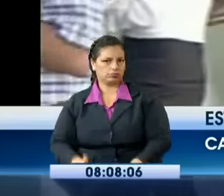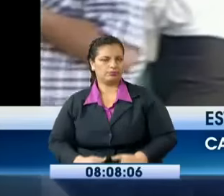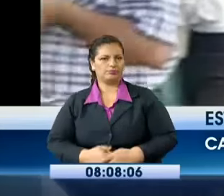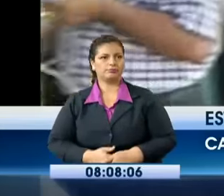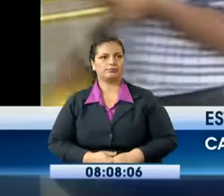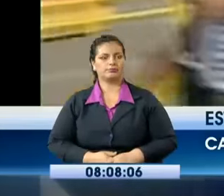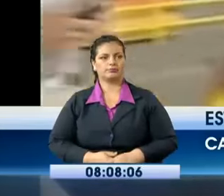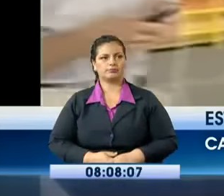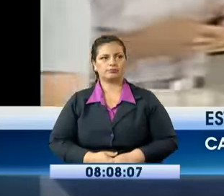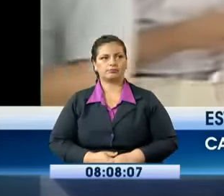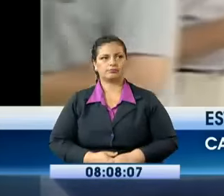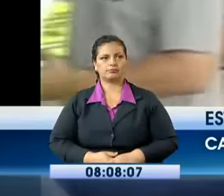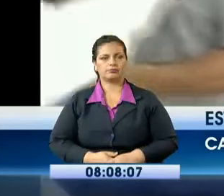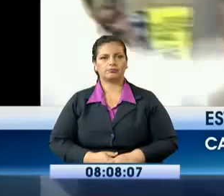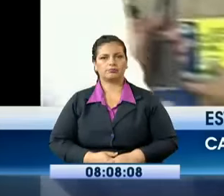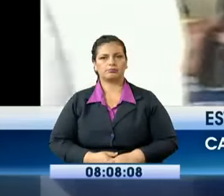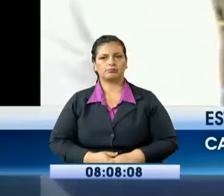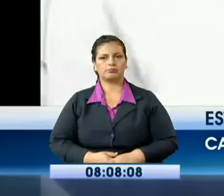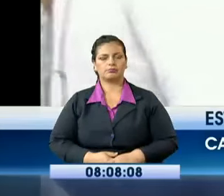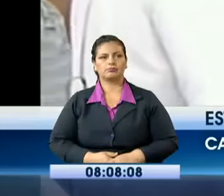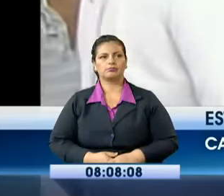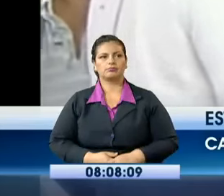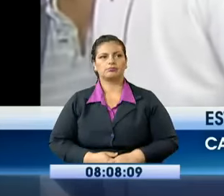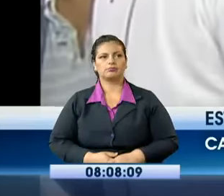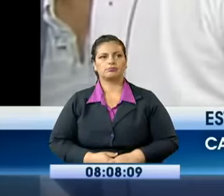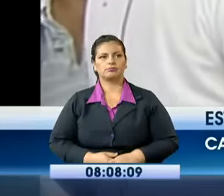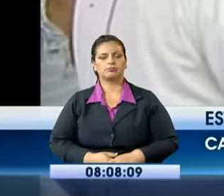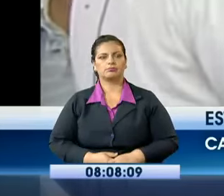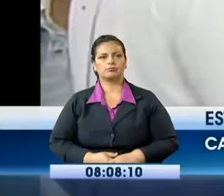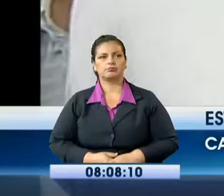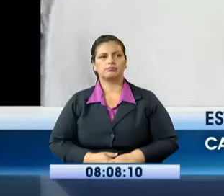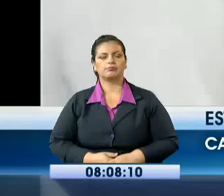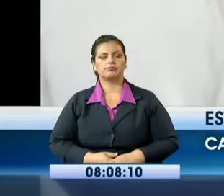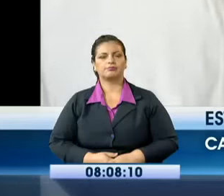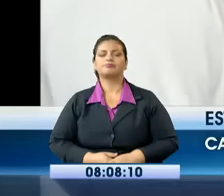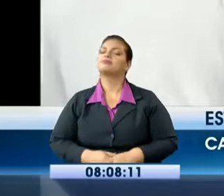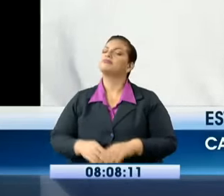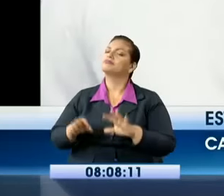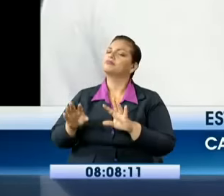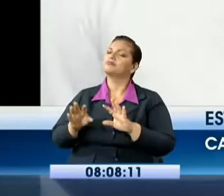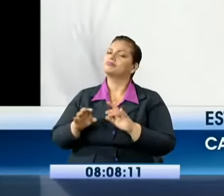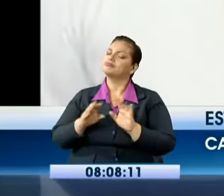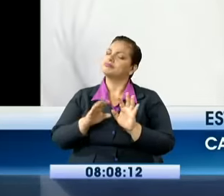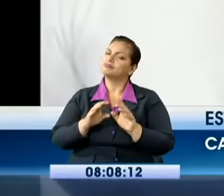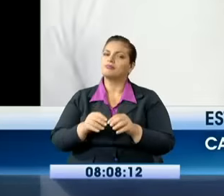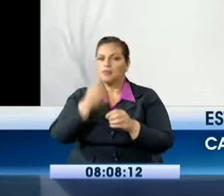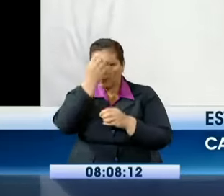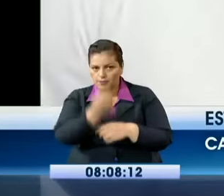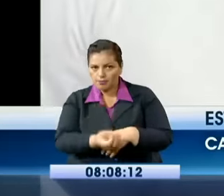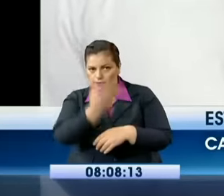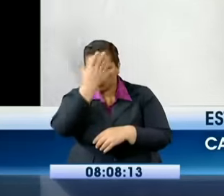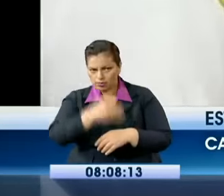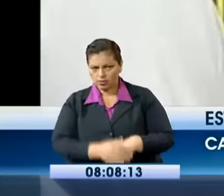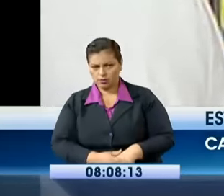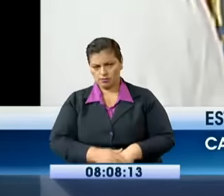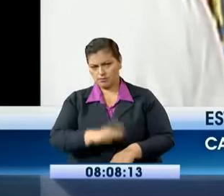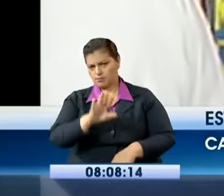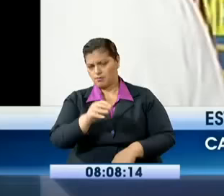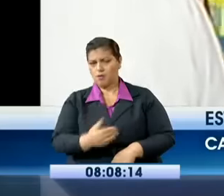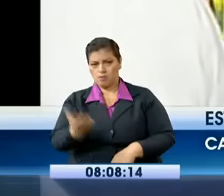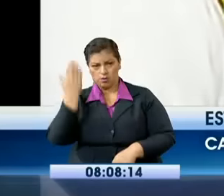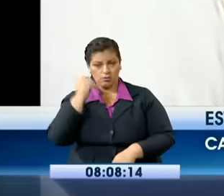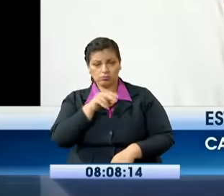buenos días. Oiga, ¿usted ha presenciado algún tipo de acto de estos morbosos, de atentado contra el pudor de alguna dama? ¿Lo ha visto? No